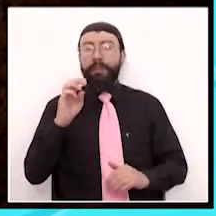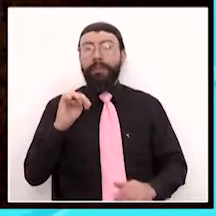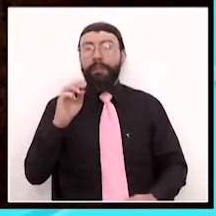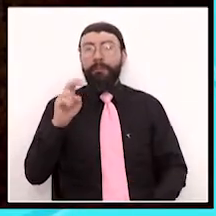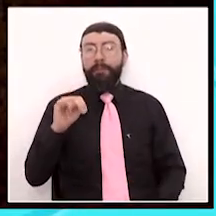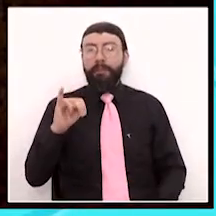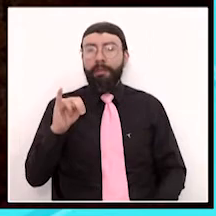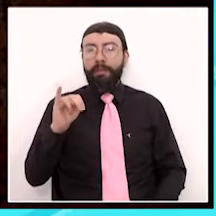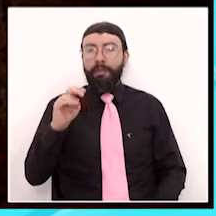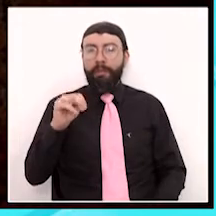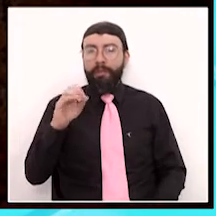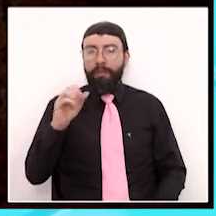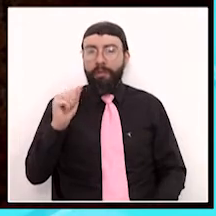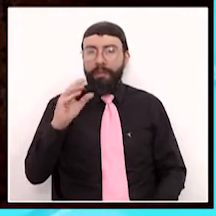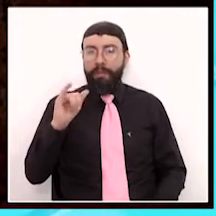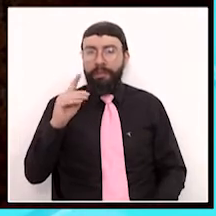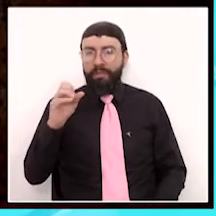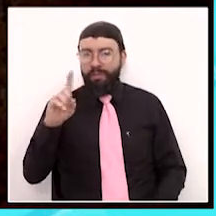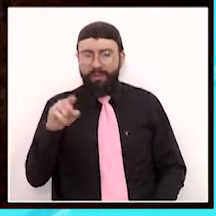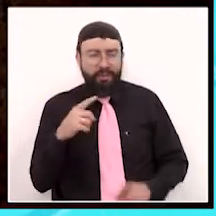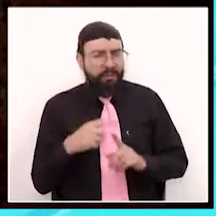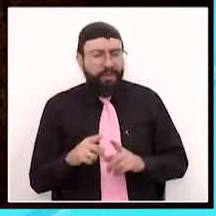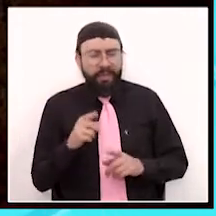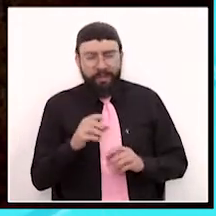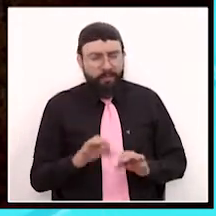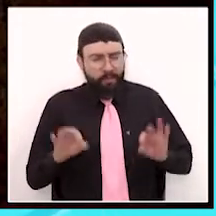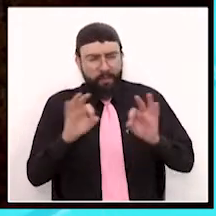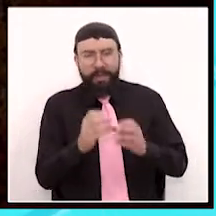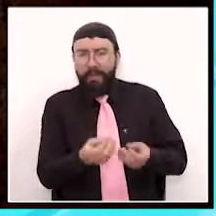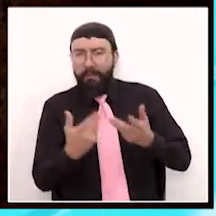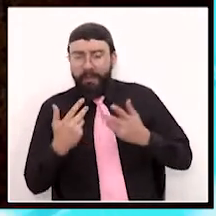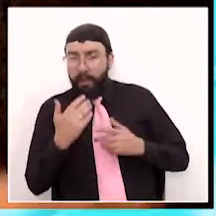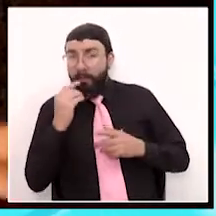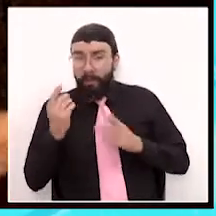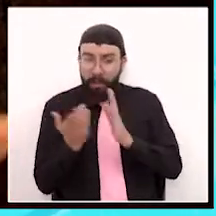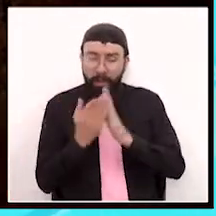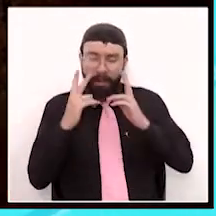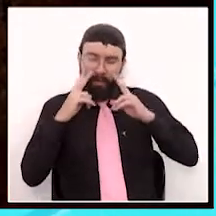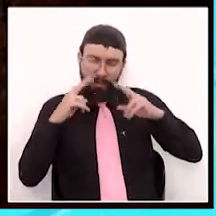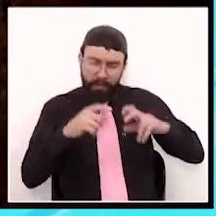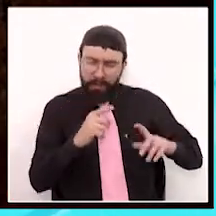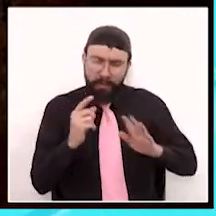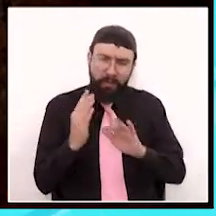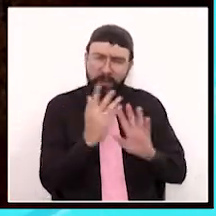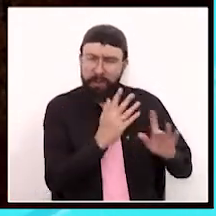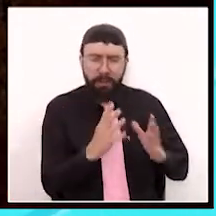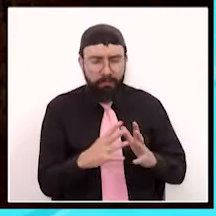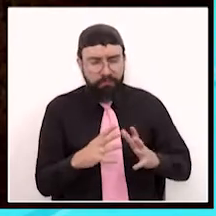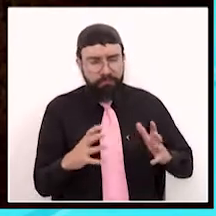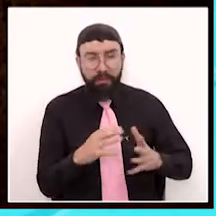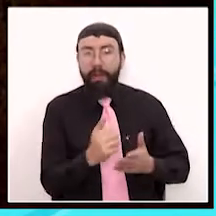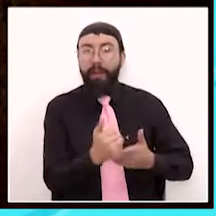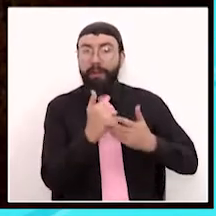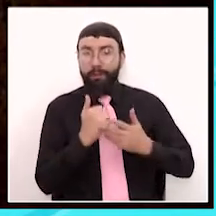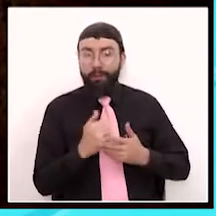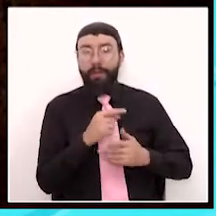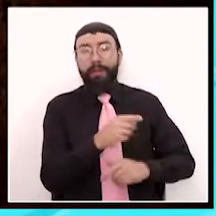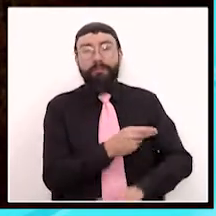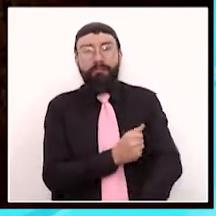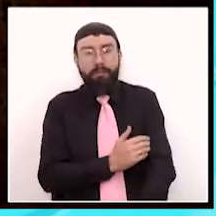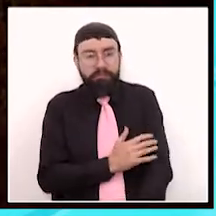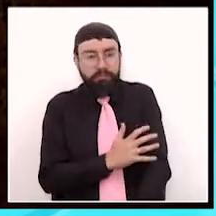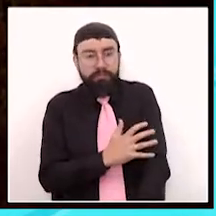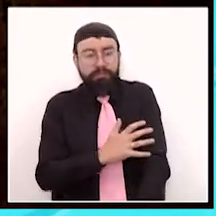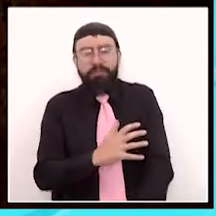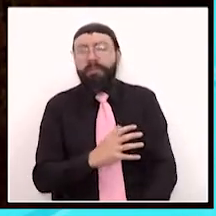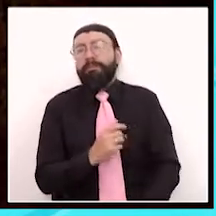antioxidantes disponibles. Además, se ha hecho un estudio que el trigo fermentado mejora las cifras de presión arterial. Entonces, en personas que sufren